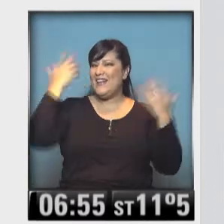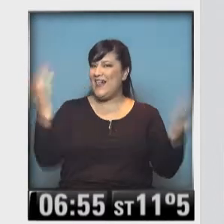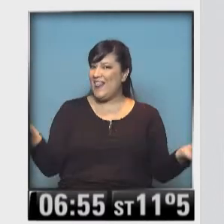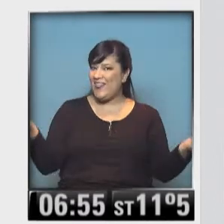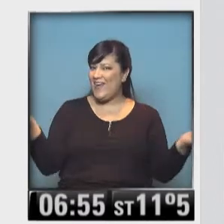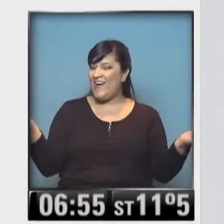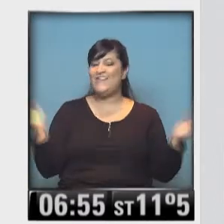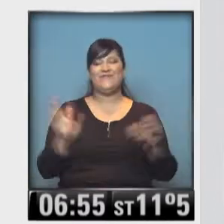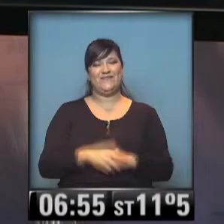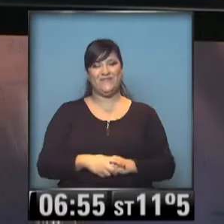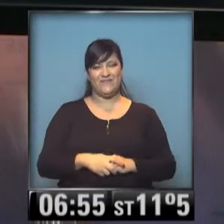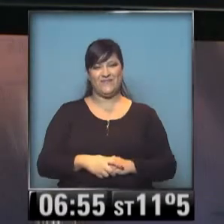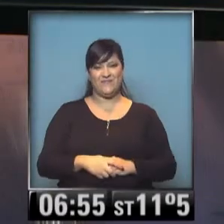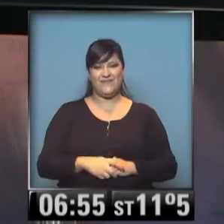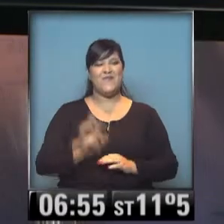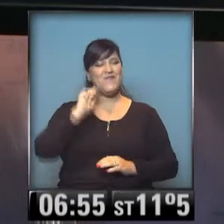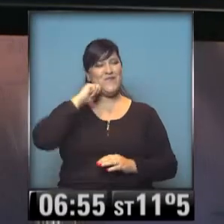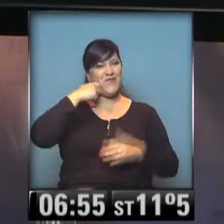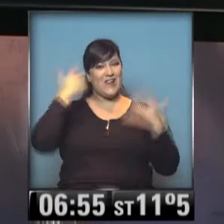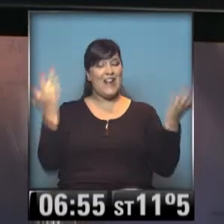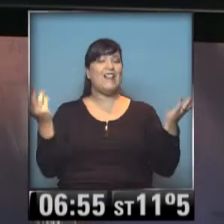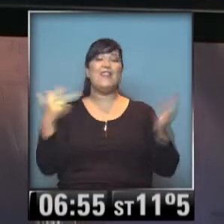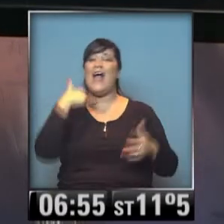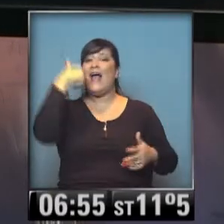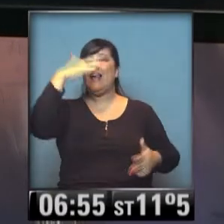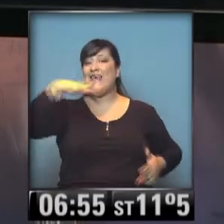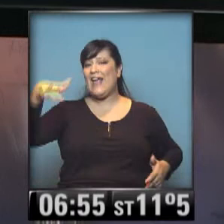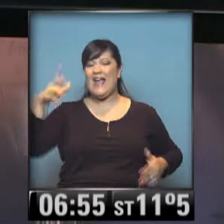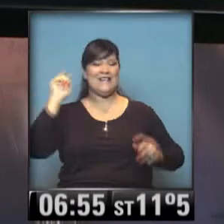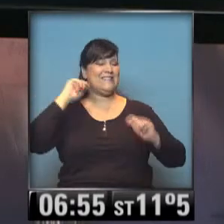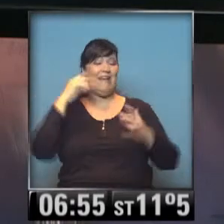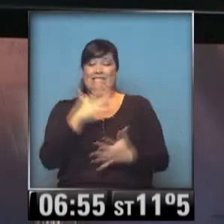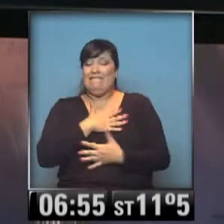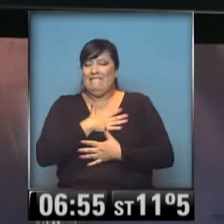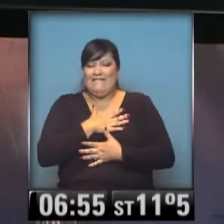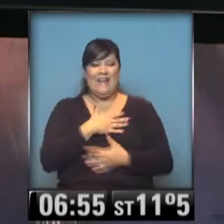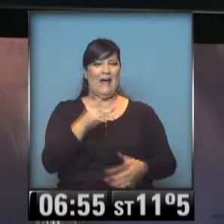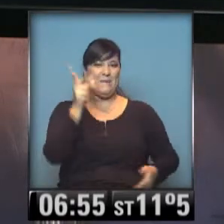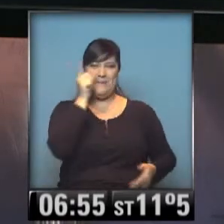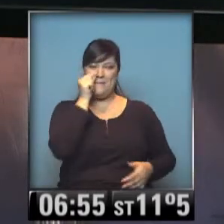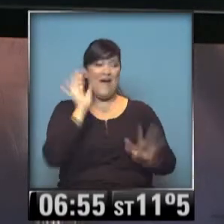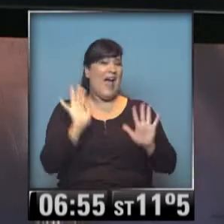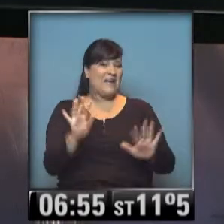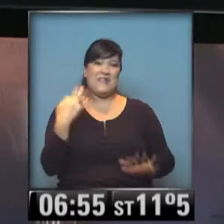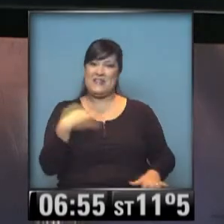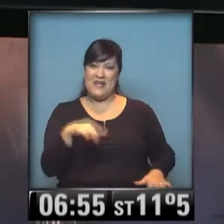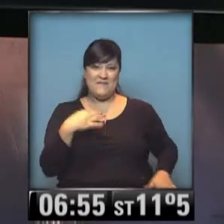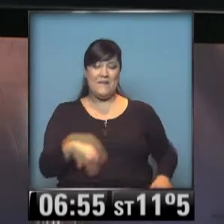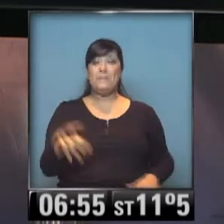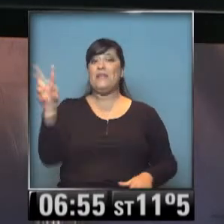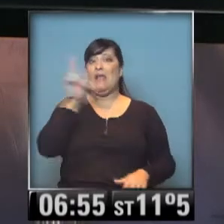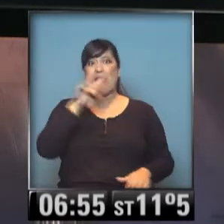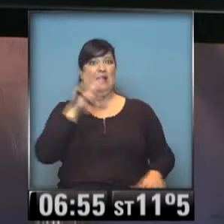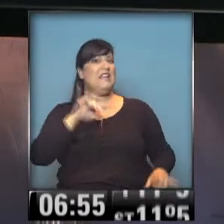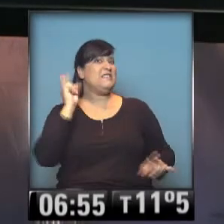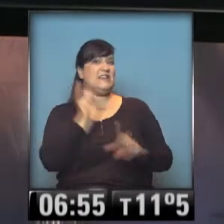qué lindo. Qué lindo, esas hijas que adoran a sus papis. Sí. Así tiene que ser. Y las nenas son las